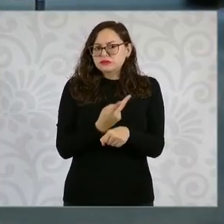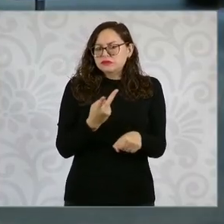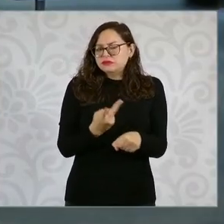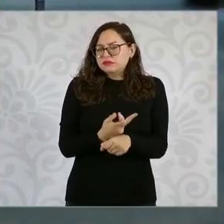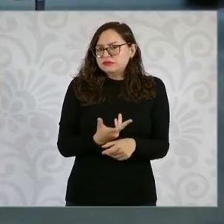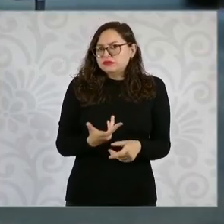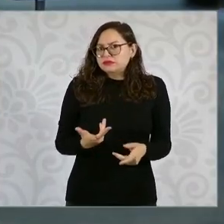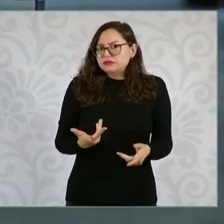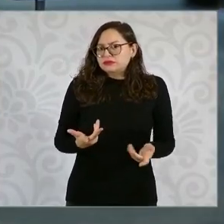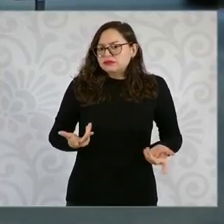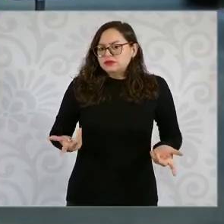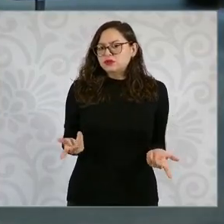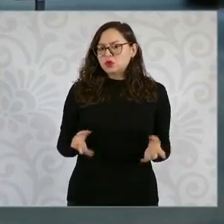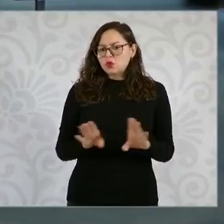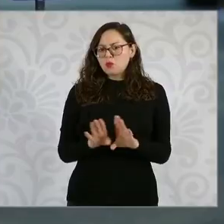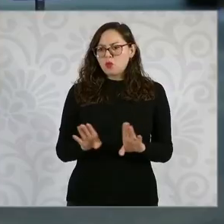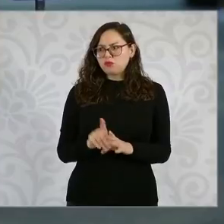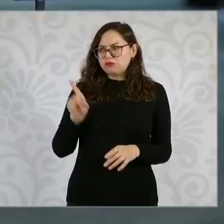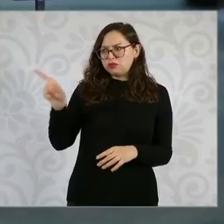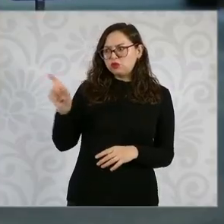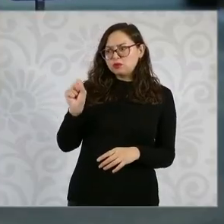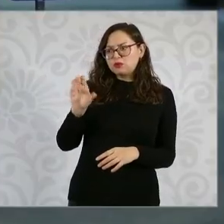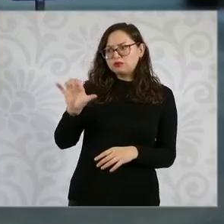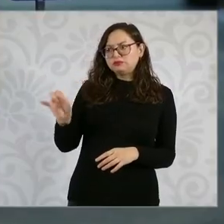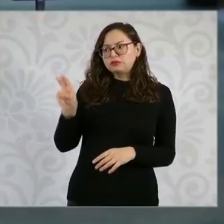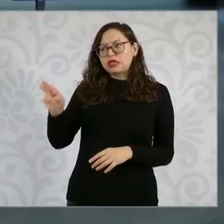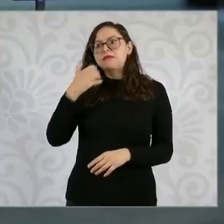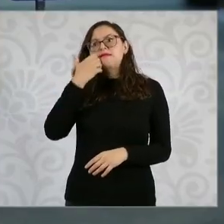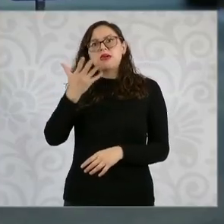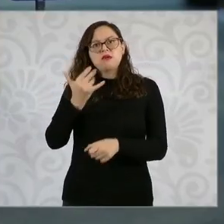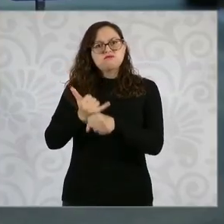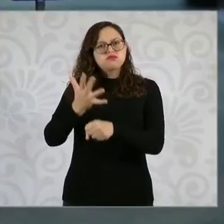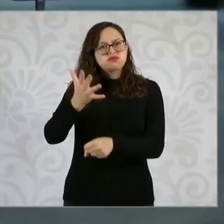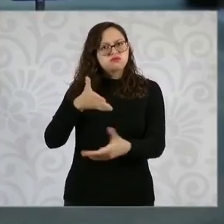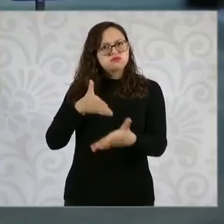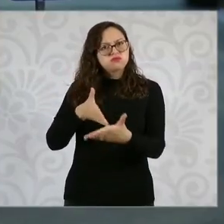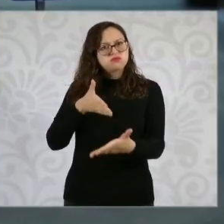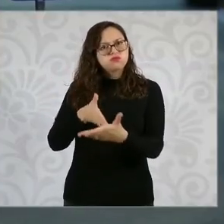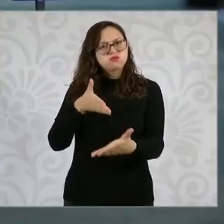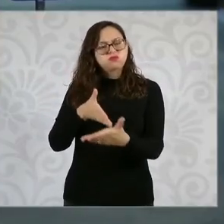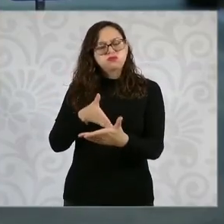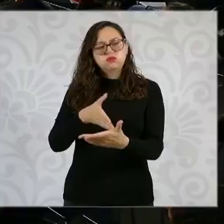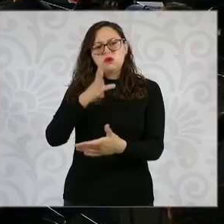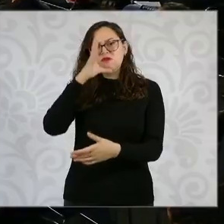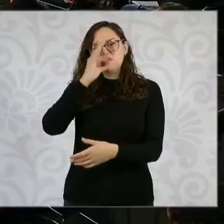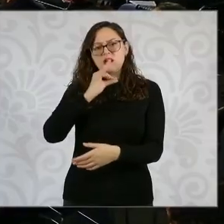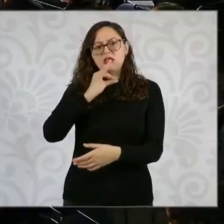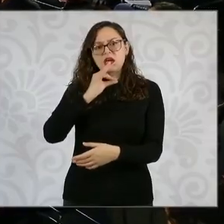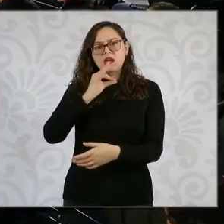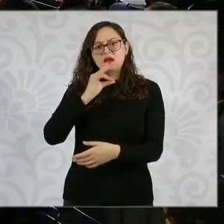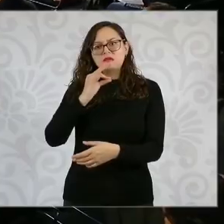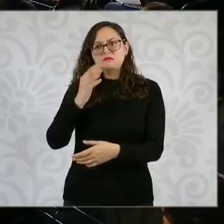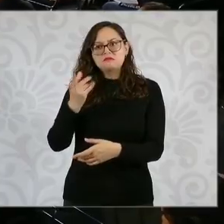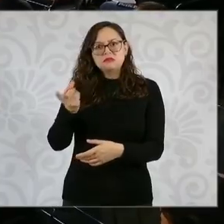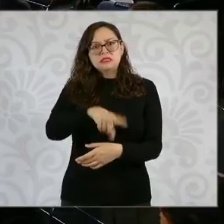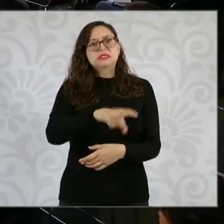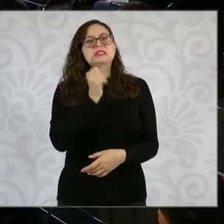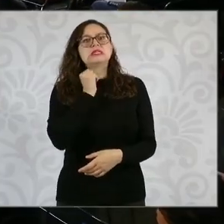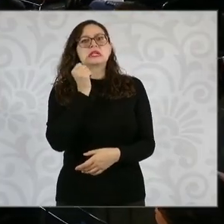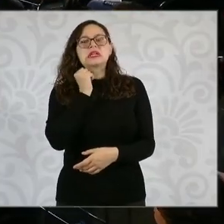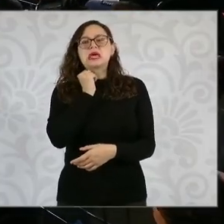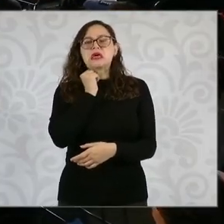de obstaculizar el proceso, ¿no? La que siga, que fluya lo mejor posible. ¿Qué